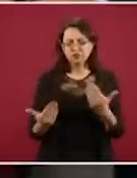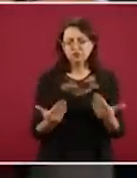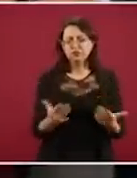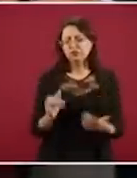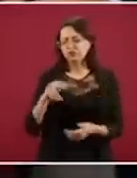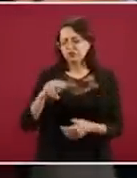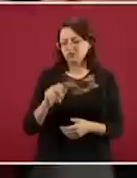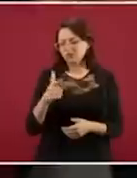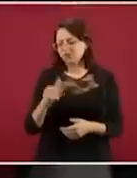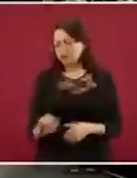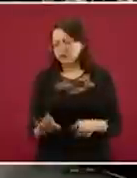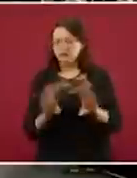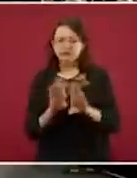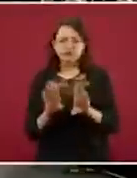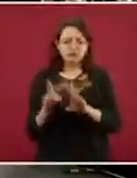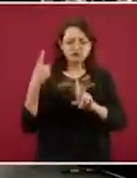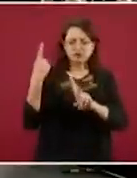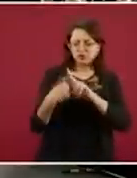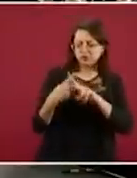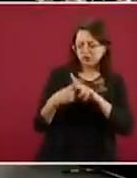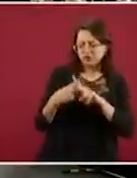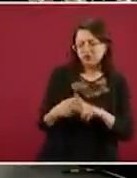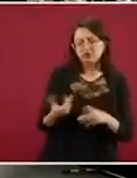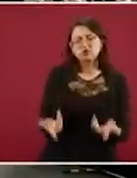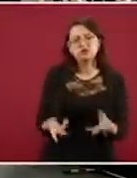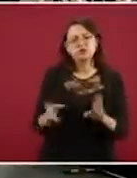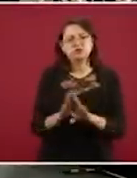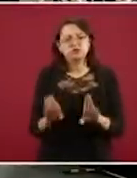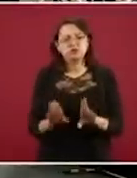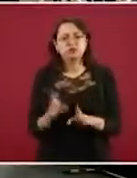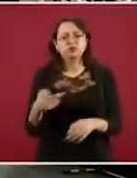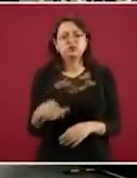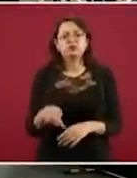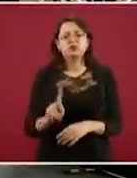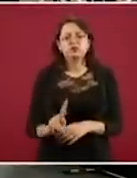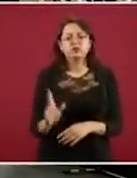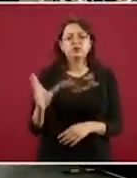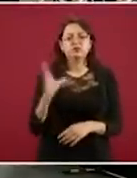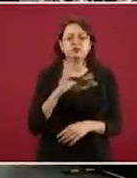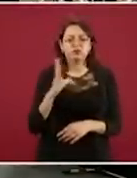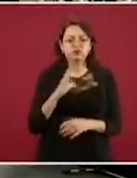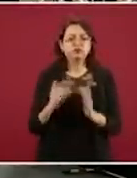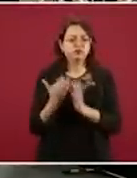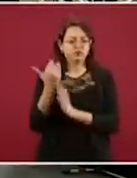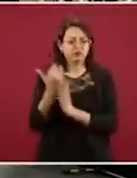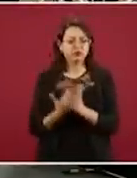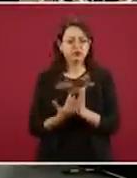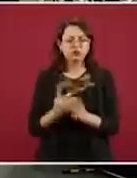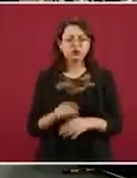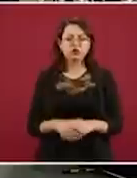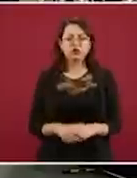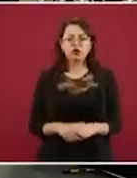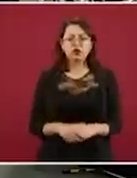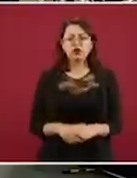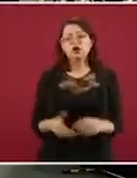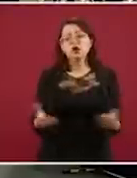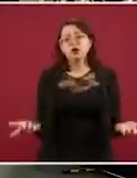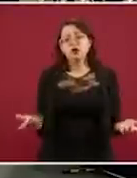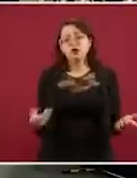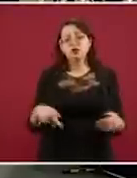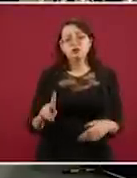del INEGI, cómo se llevan a cabo la medición, pero de entrada sí hay unas bajas. Sí, pero depende cómo se vea, ¿no?